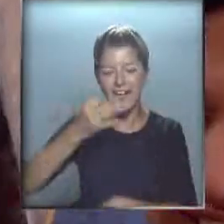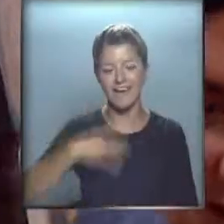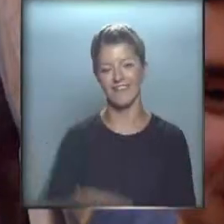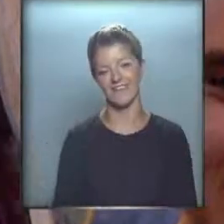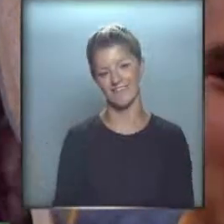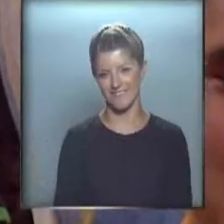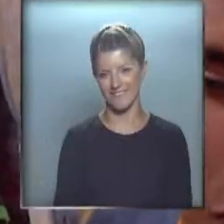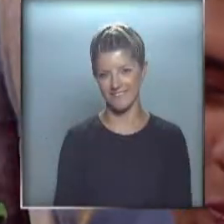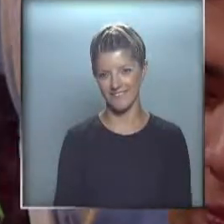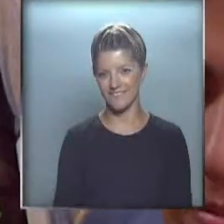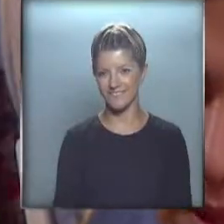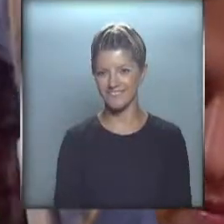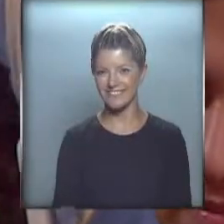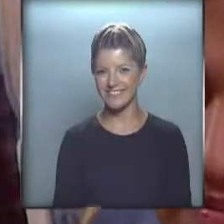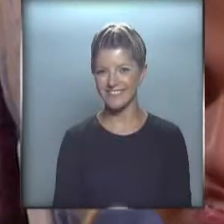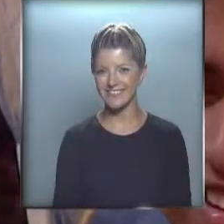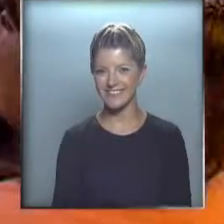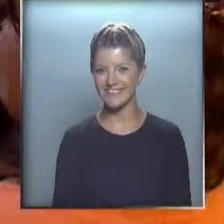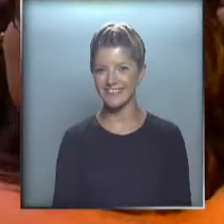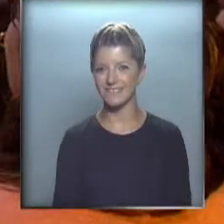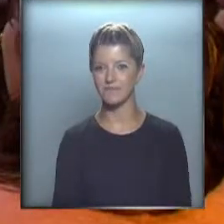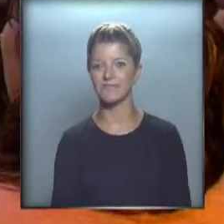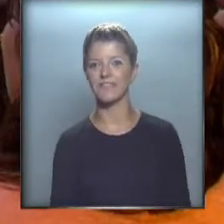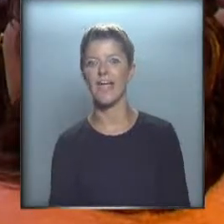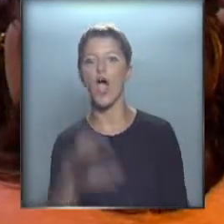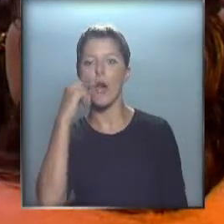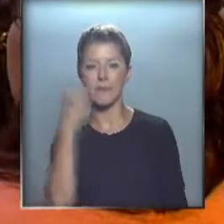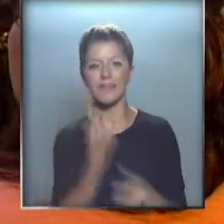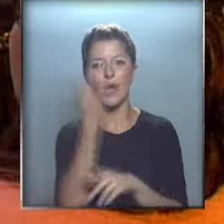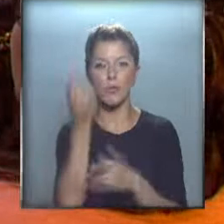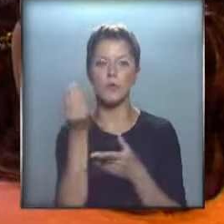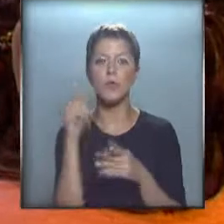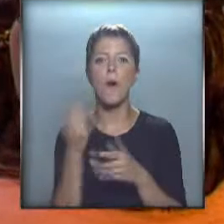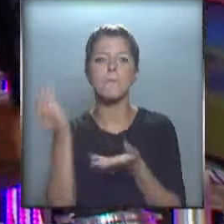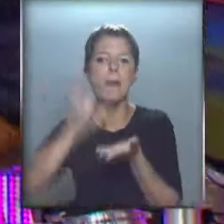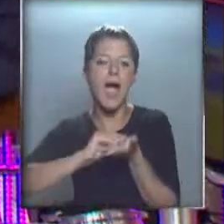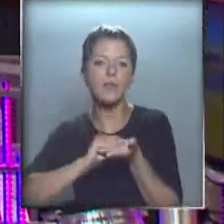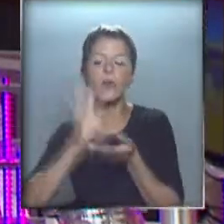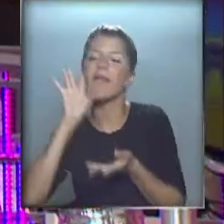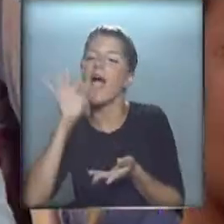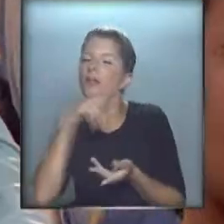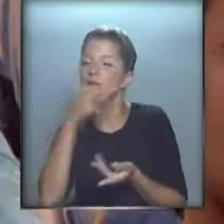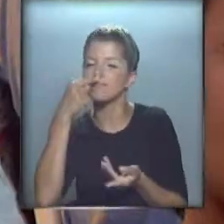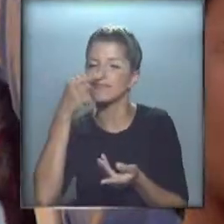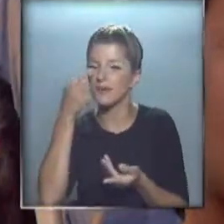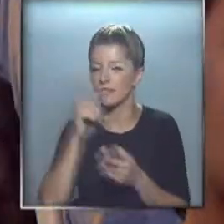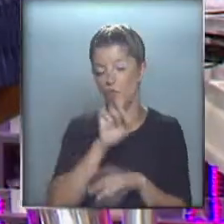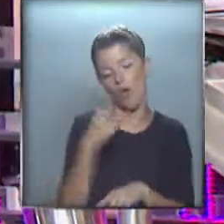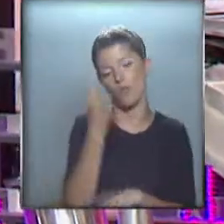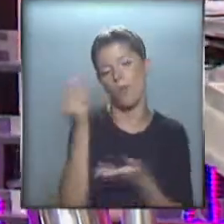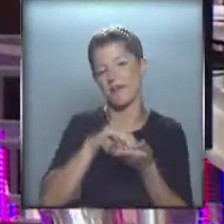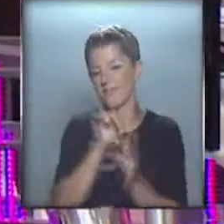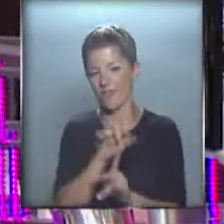Confesate. ¿Era uno más del montón o habían valores ahí que capaz a la chica le llamaban la atención? Muy buena pregunta. No era uno más del ¿En montón. ¿En qué